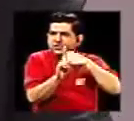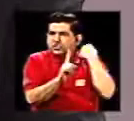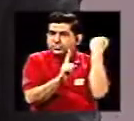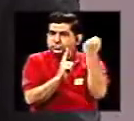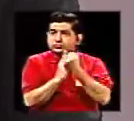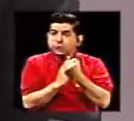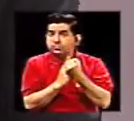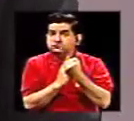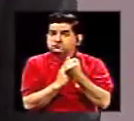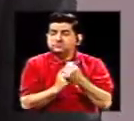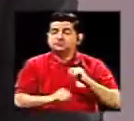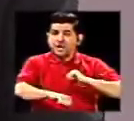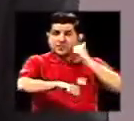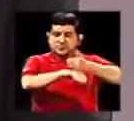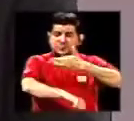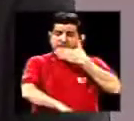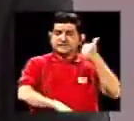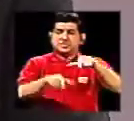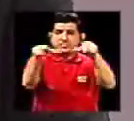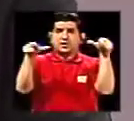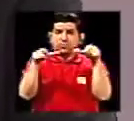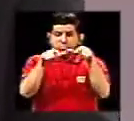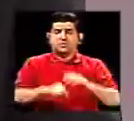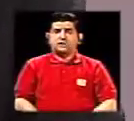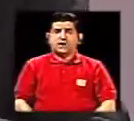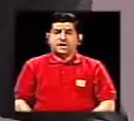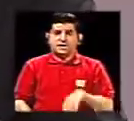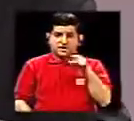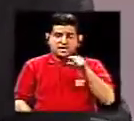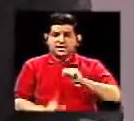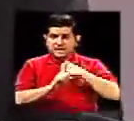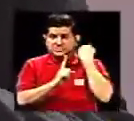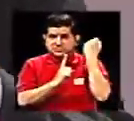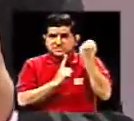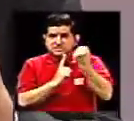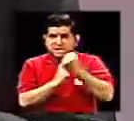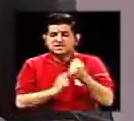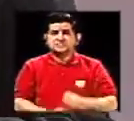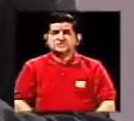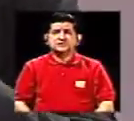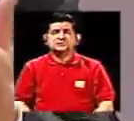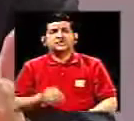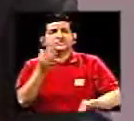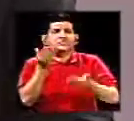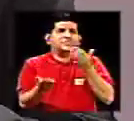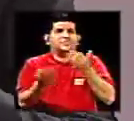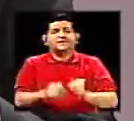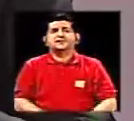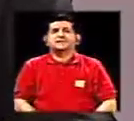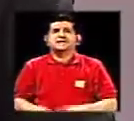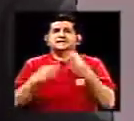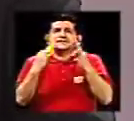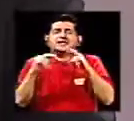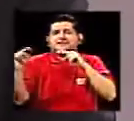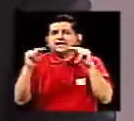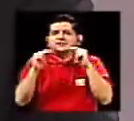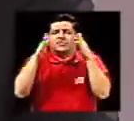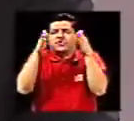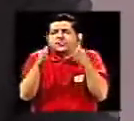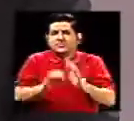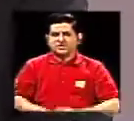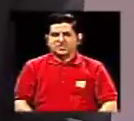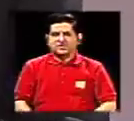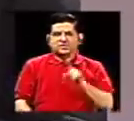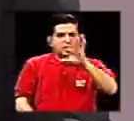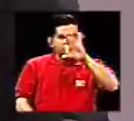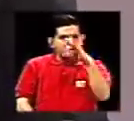circunstancia para posicionarse mejor en esa, desde esa posición como un mediador, como una posición mediadora, conciliadora, digo, de alguna